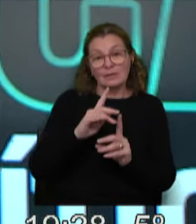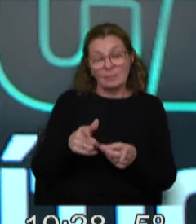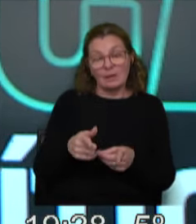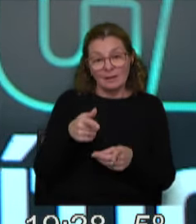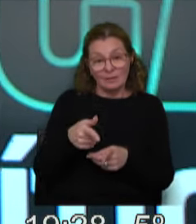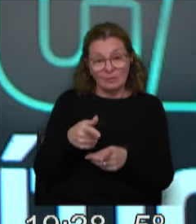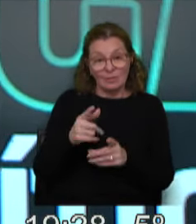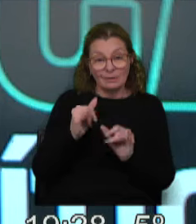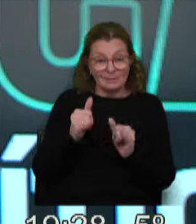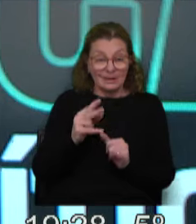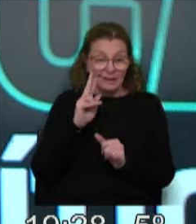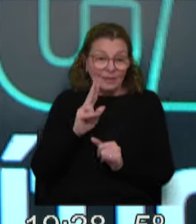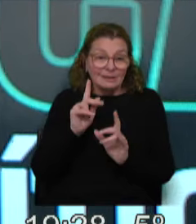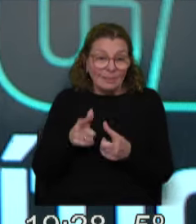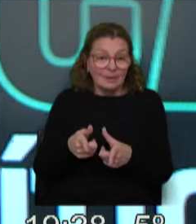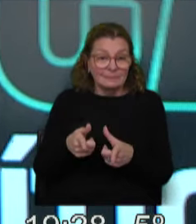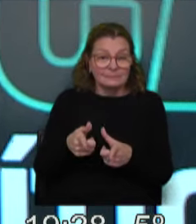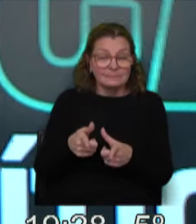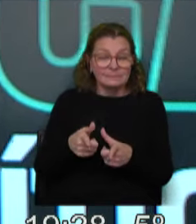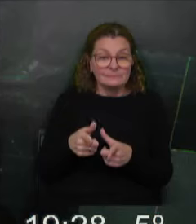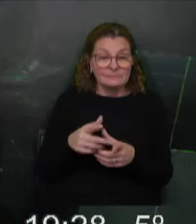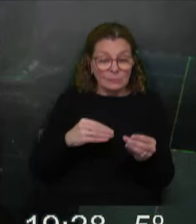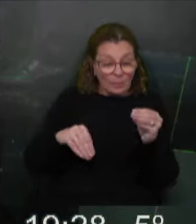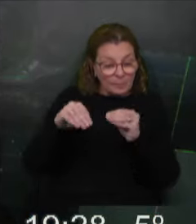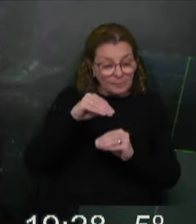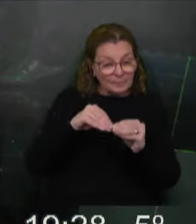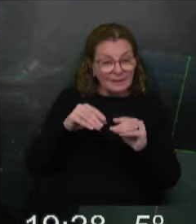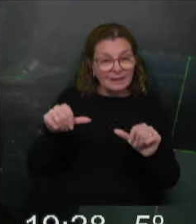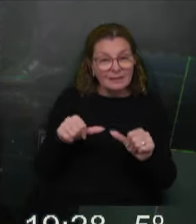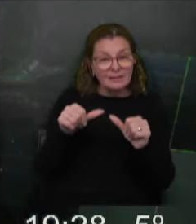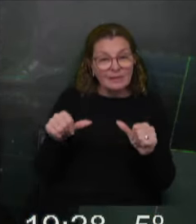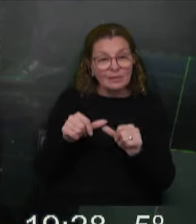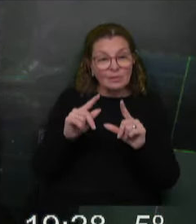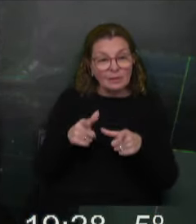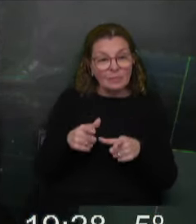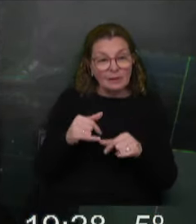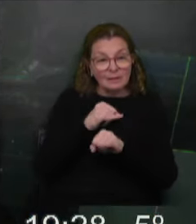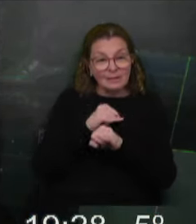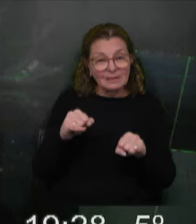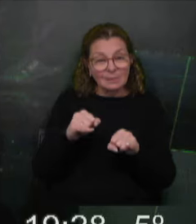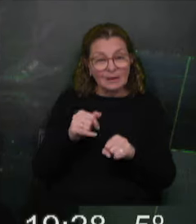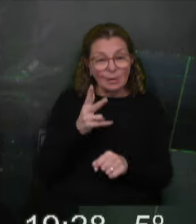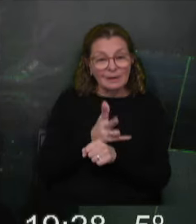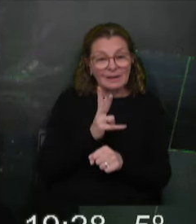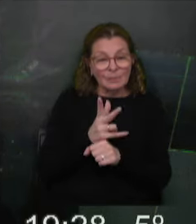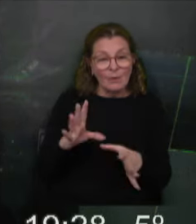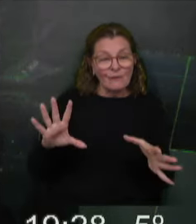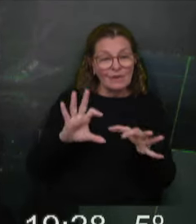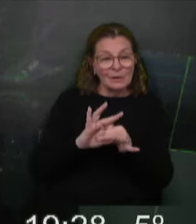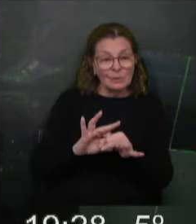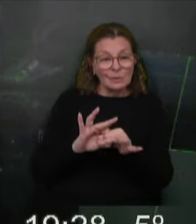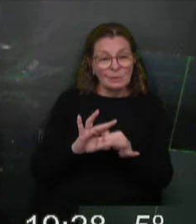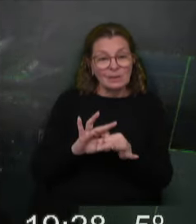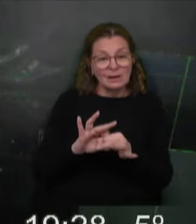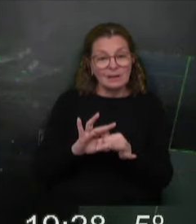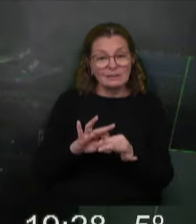tiene que ver también una una reconfiguración que se fue dando y que termina con un herrerismo vinculado a lo que